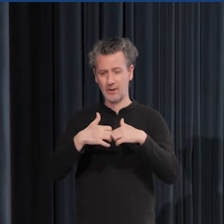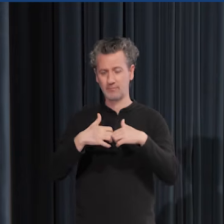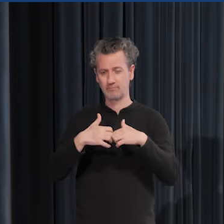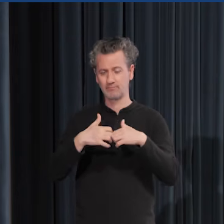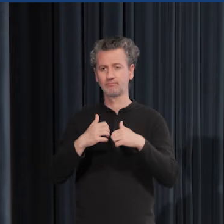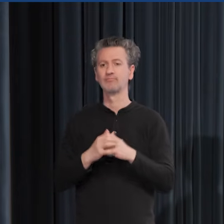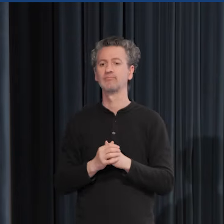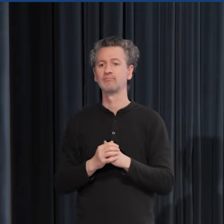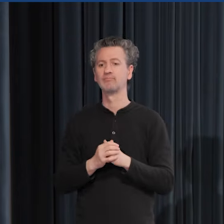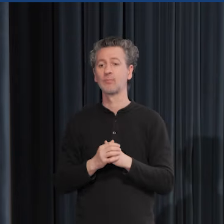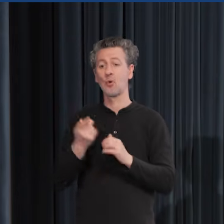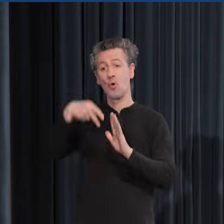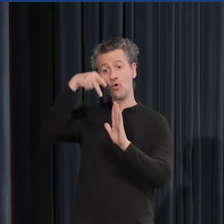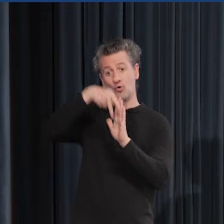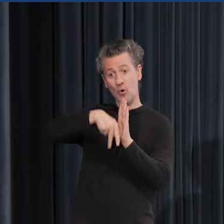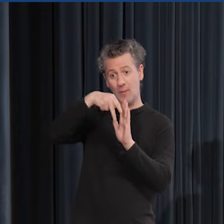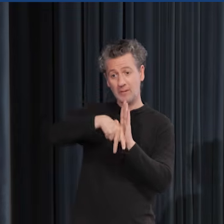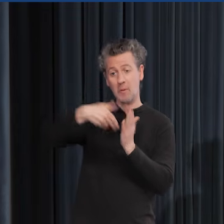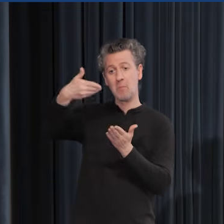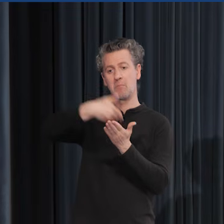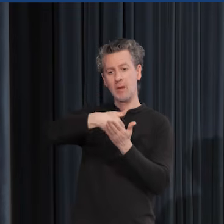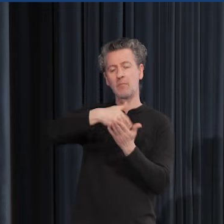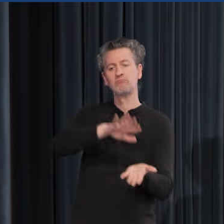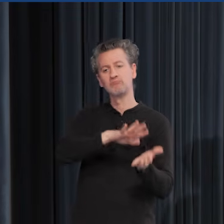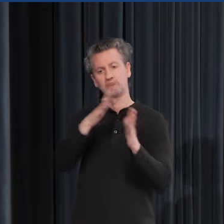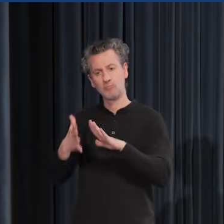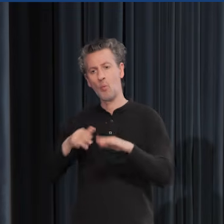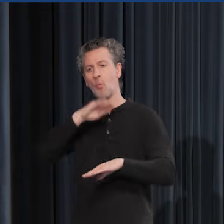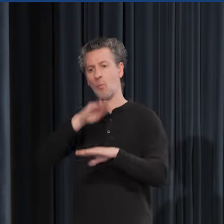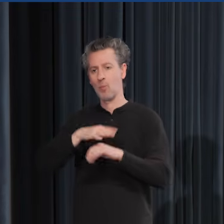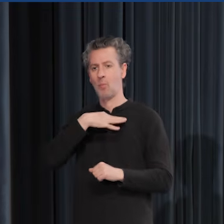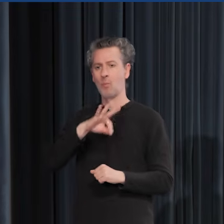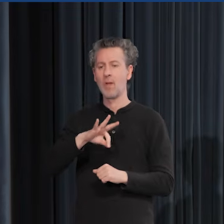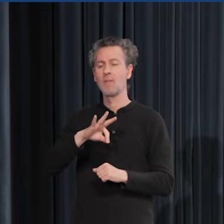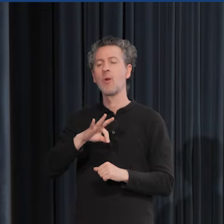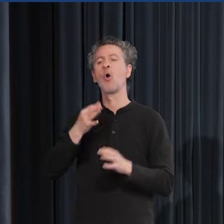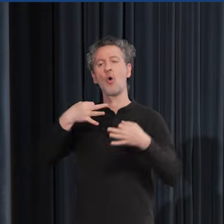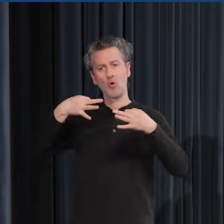cumplir estas normativas, estas exigencias normativas, pero con seguridad.